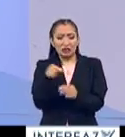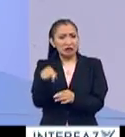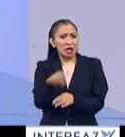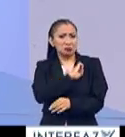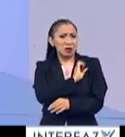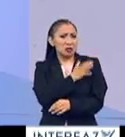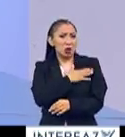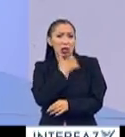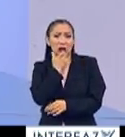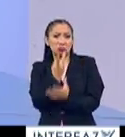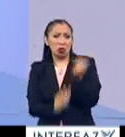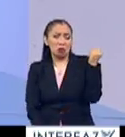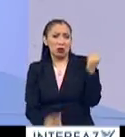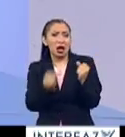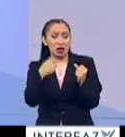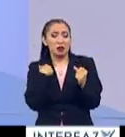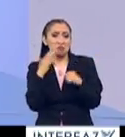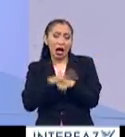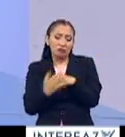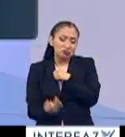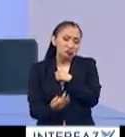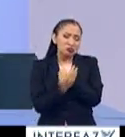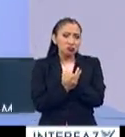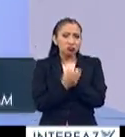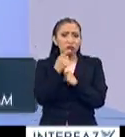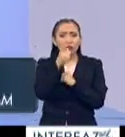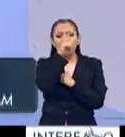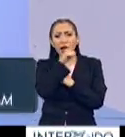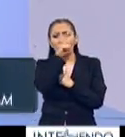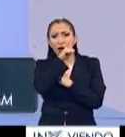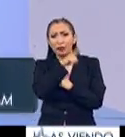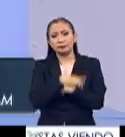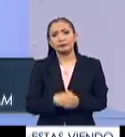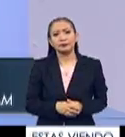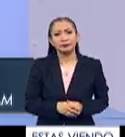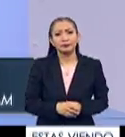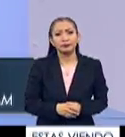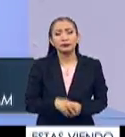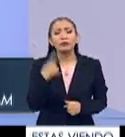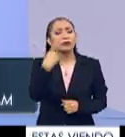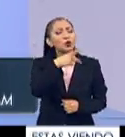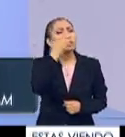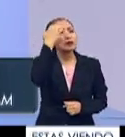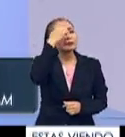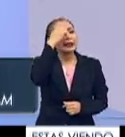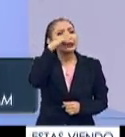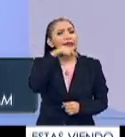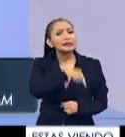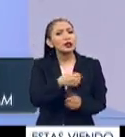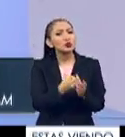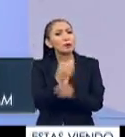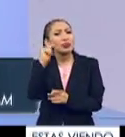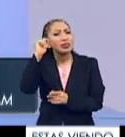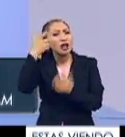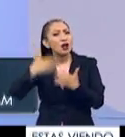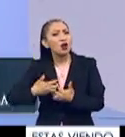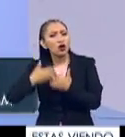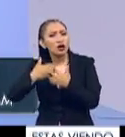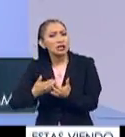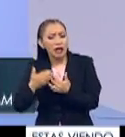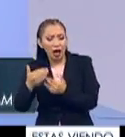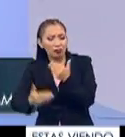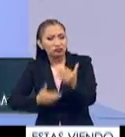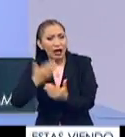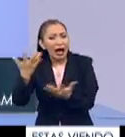en español y en inglés y fortalecer la lengua extranjera. ¿Y cómo fue su experiencia con las nuevas tecnologías